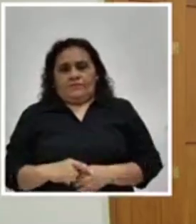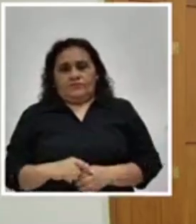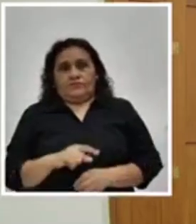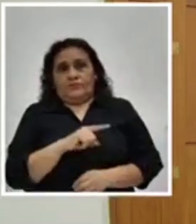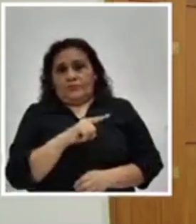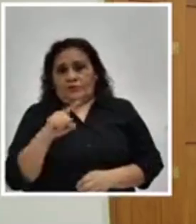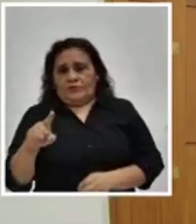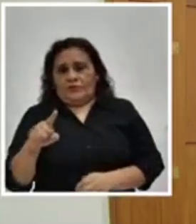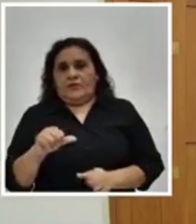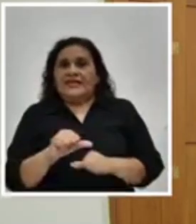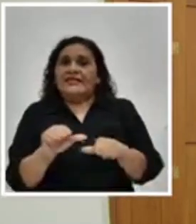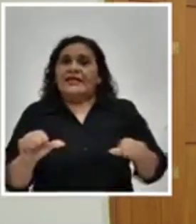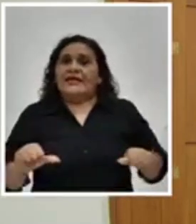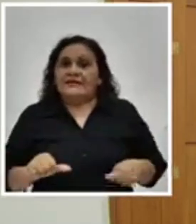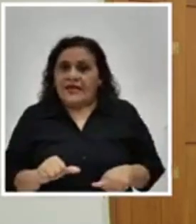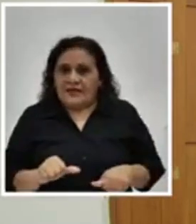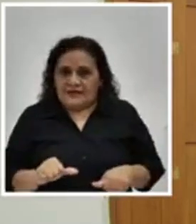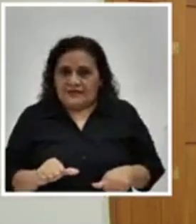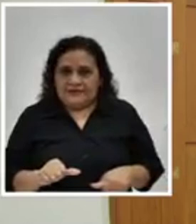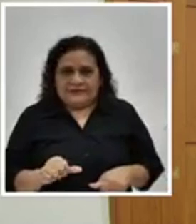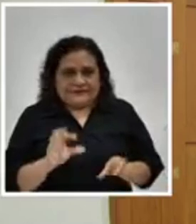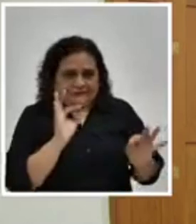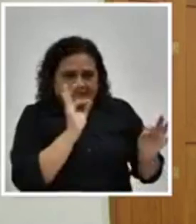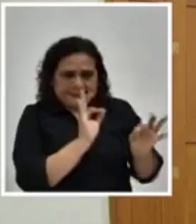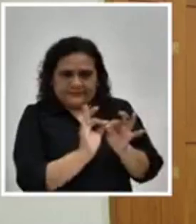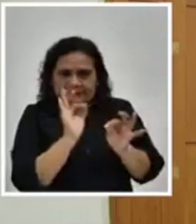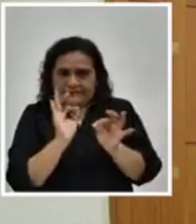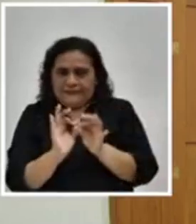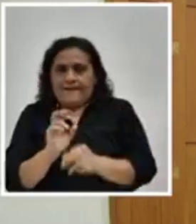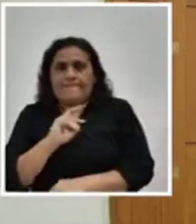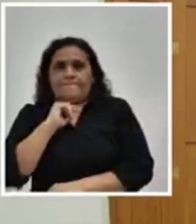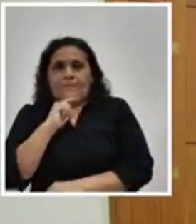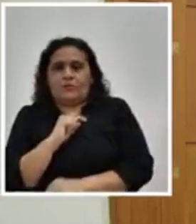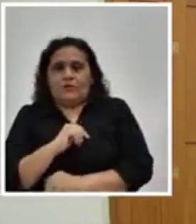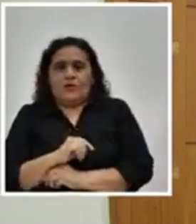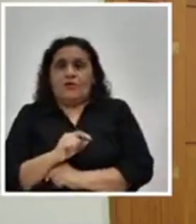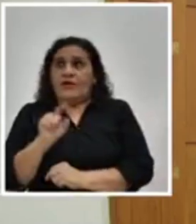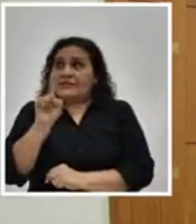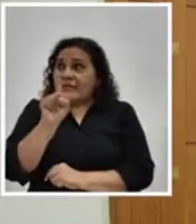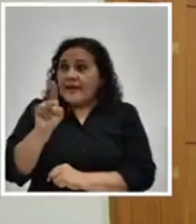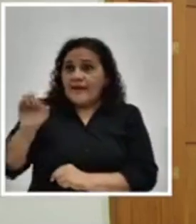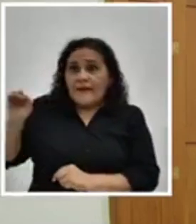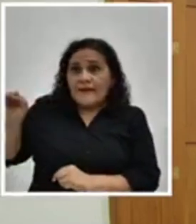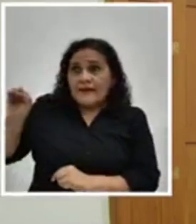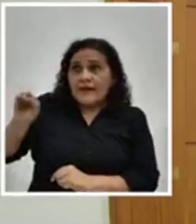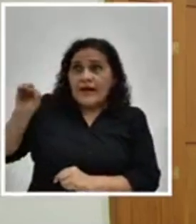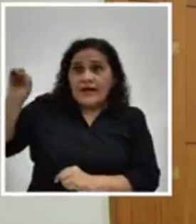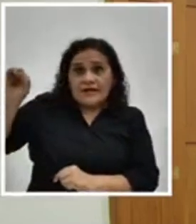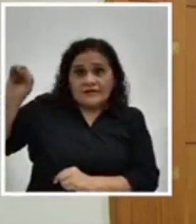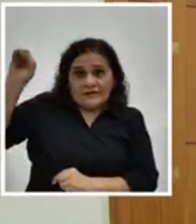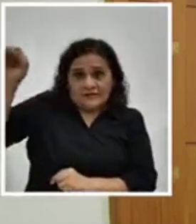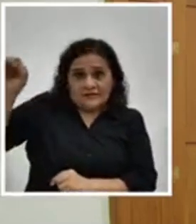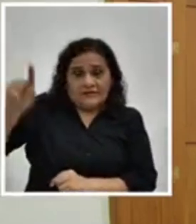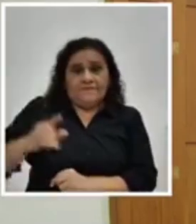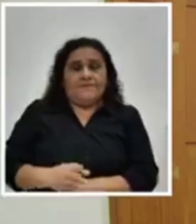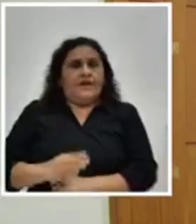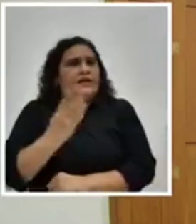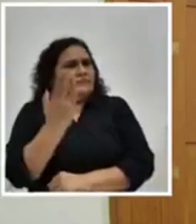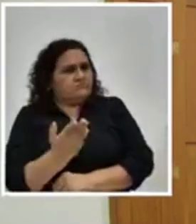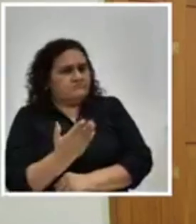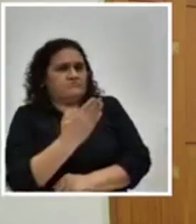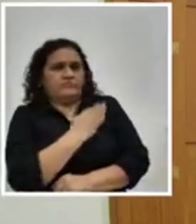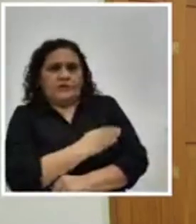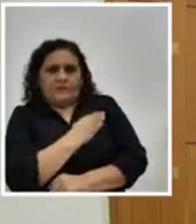de las áreas específicas, también el mejoramiento de las gradas, tanto para visitantes como locales, en baños